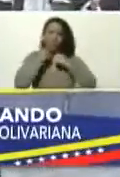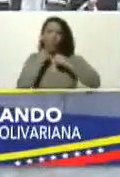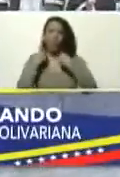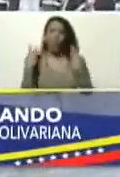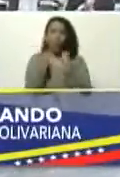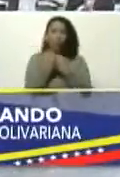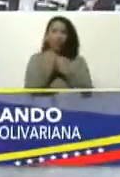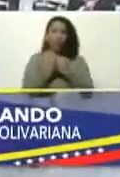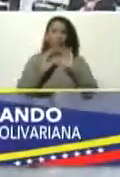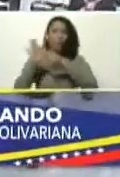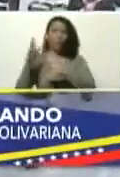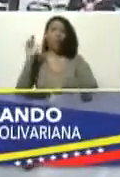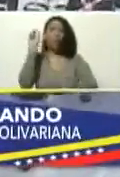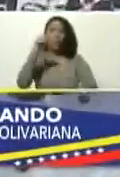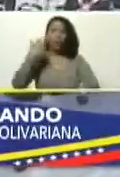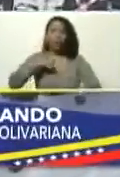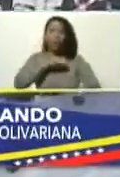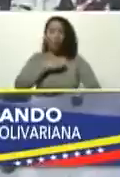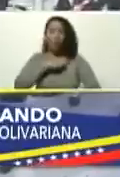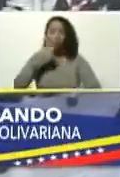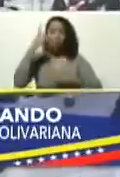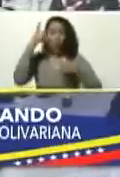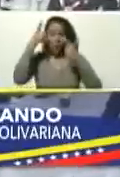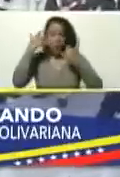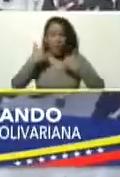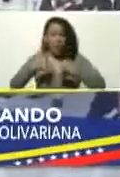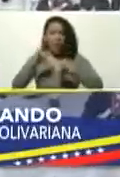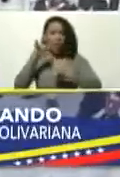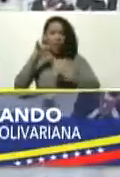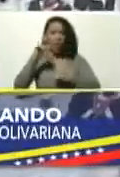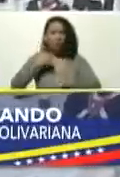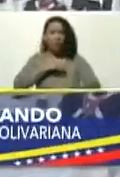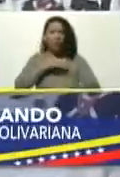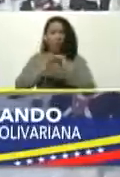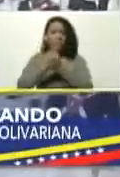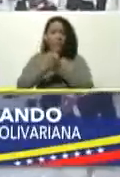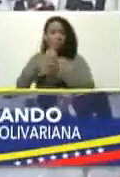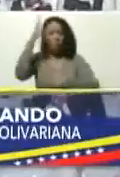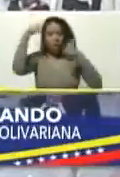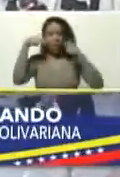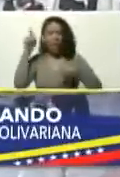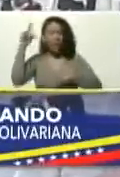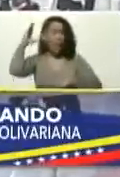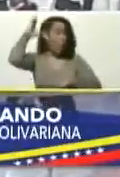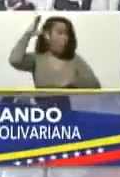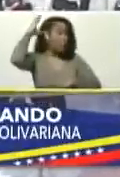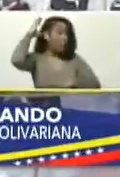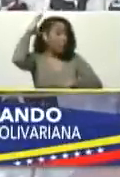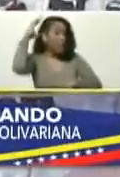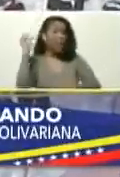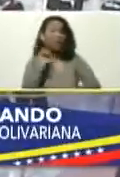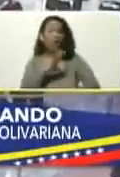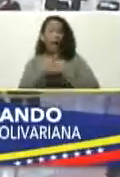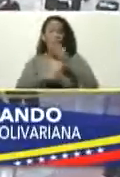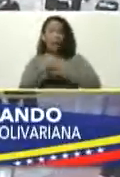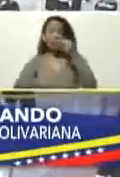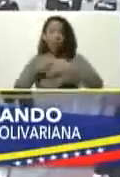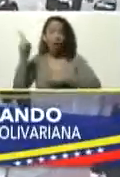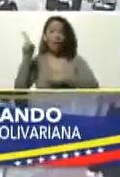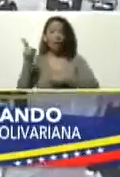somos hijos de nuestro comandante Chávez. Y esa coincidencia histórica crea este inexorable